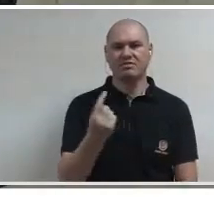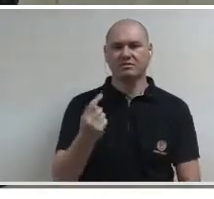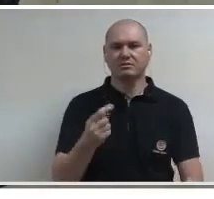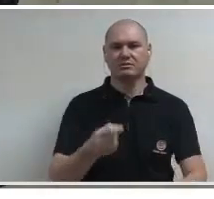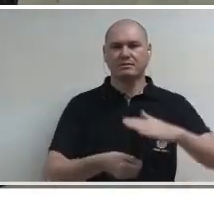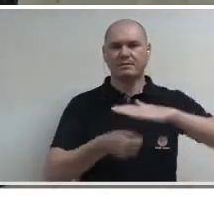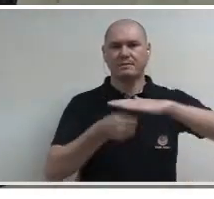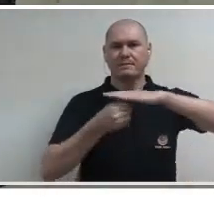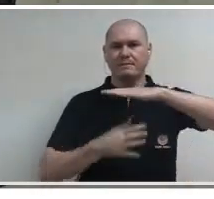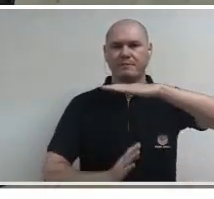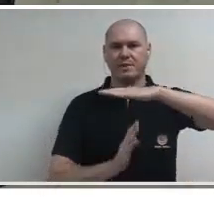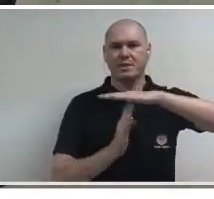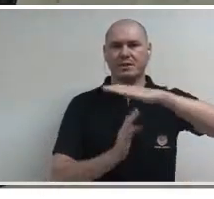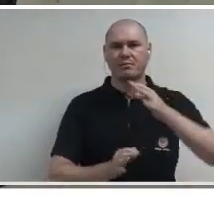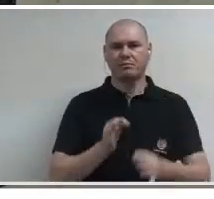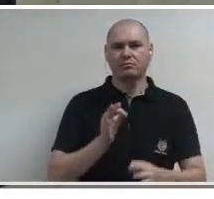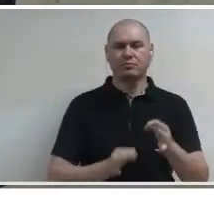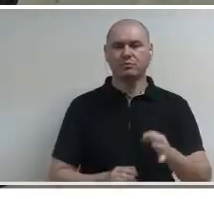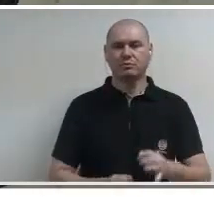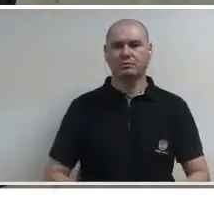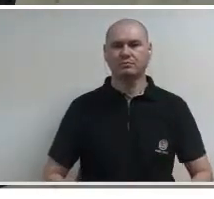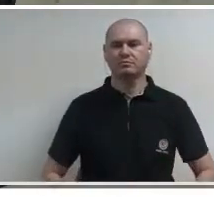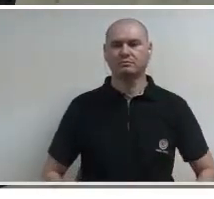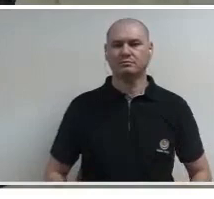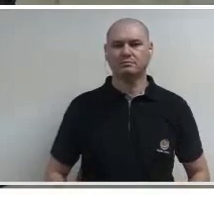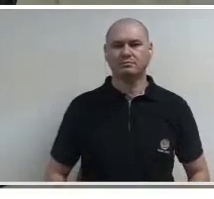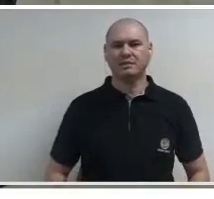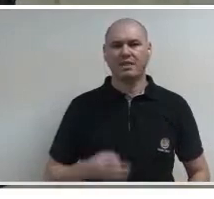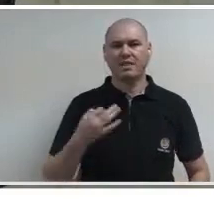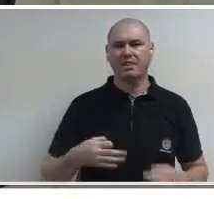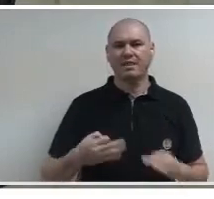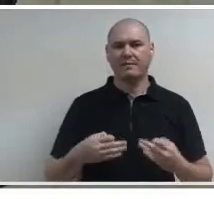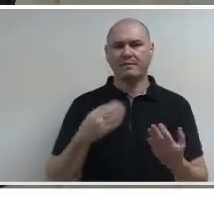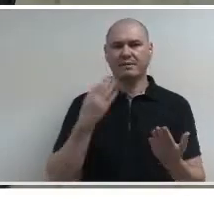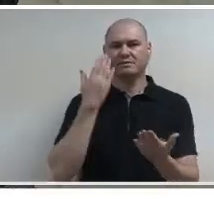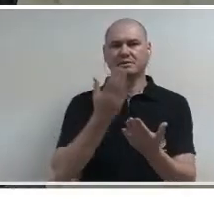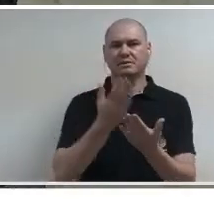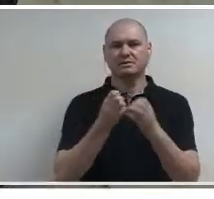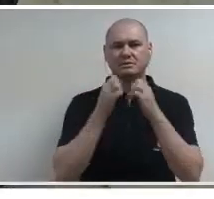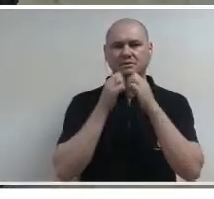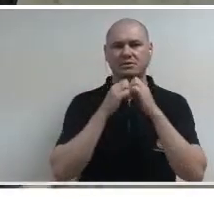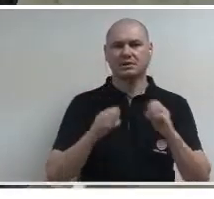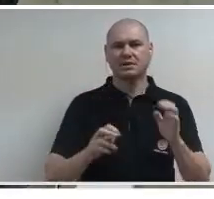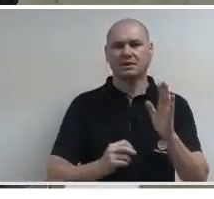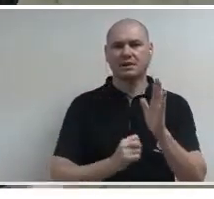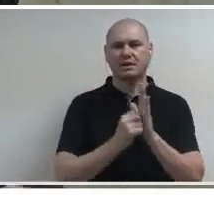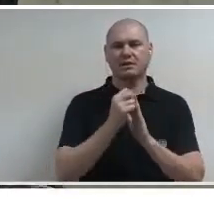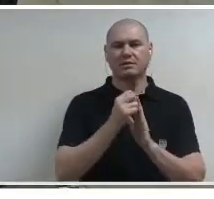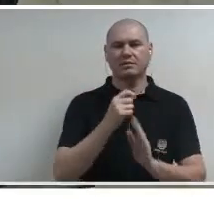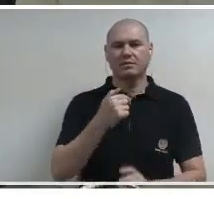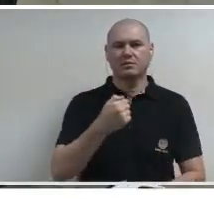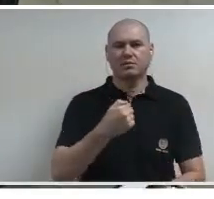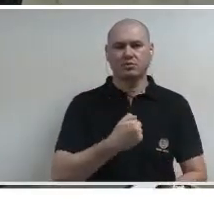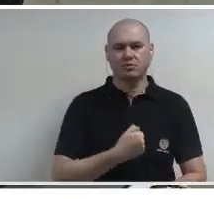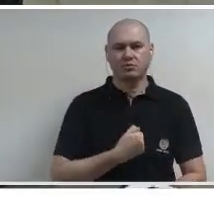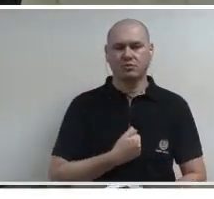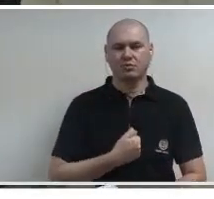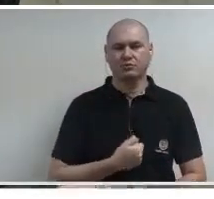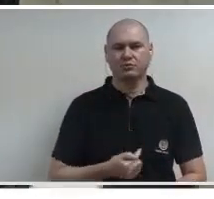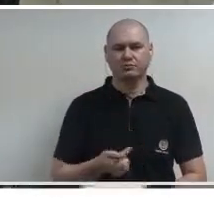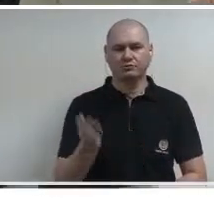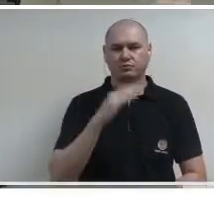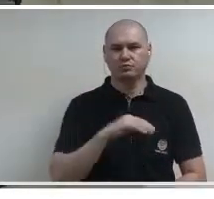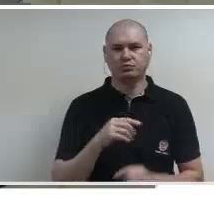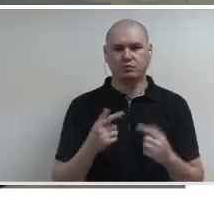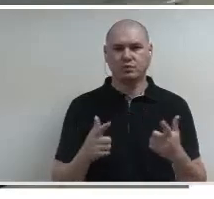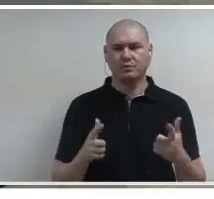Me sacama curia acá ministro escuela magma de dape con plan operativo cobares de gua a ña presentaba secretaria